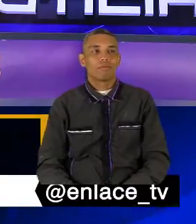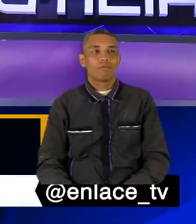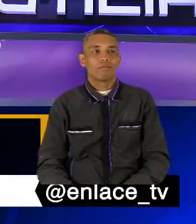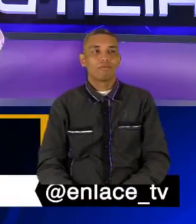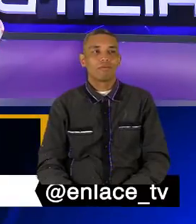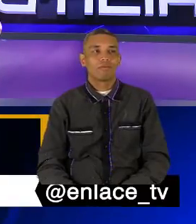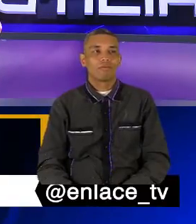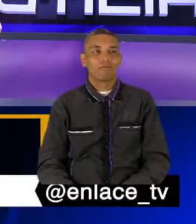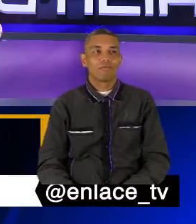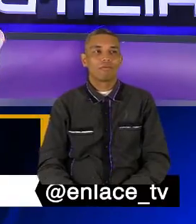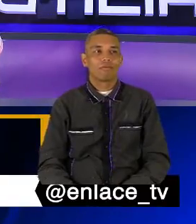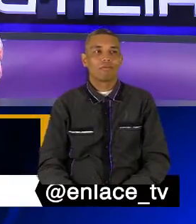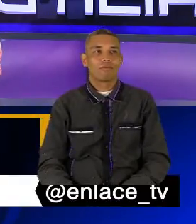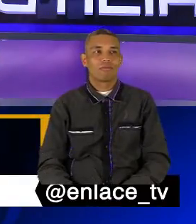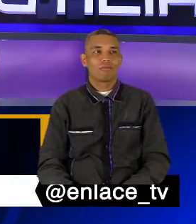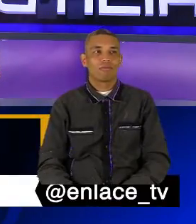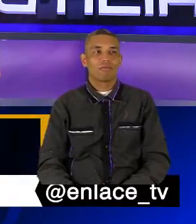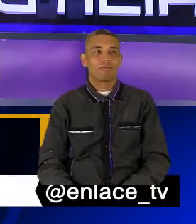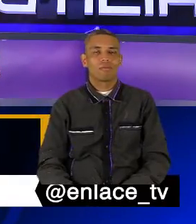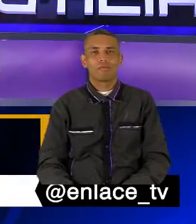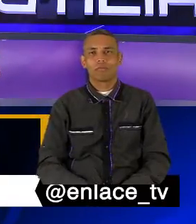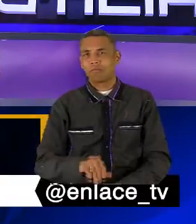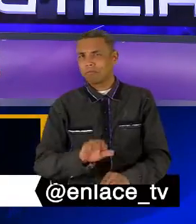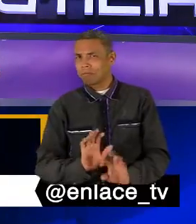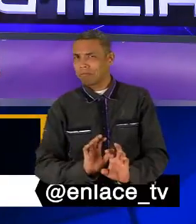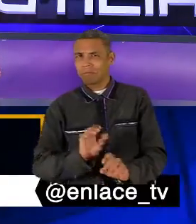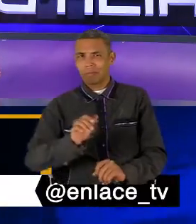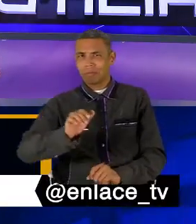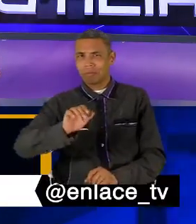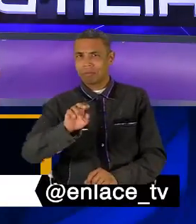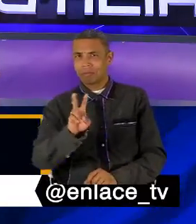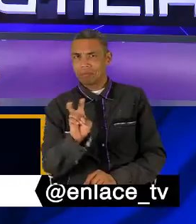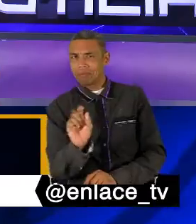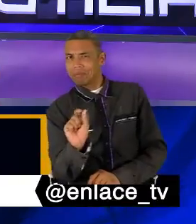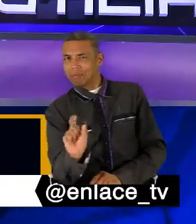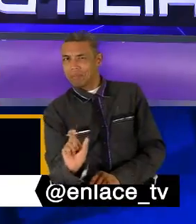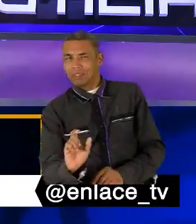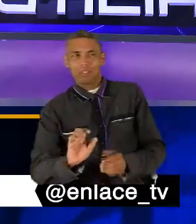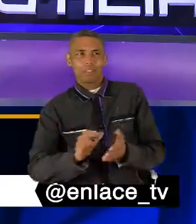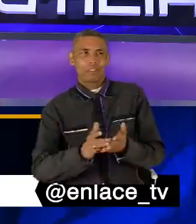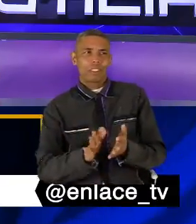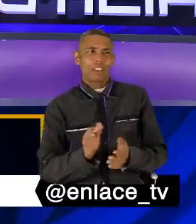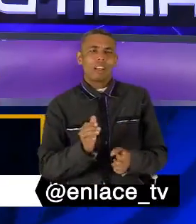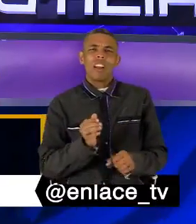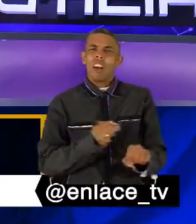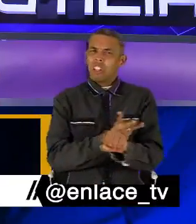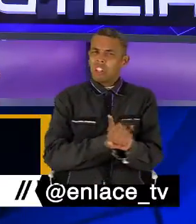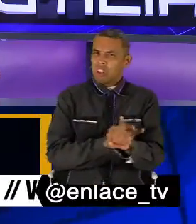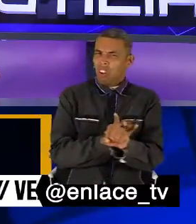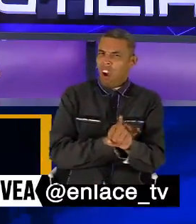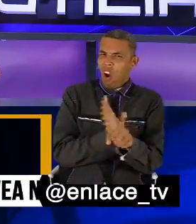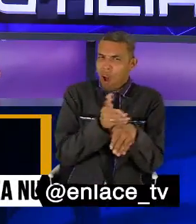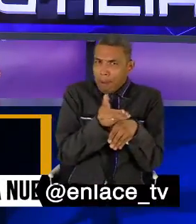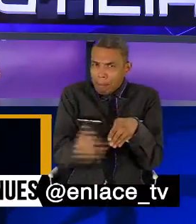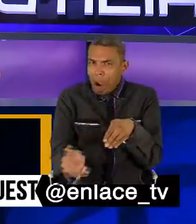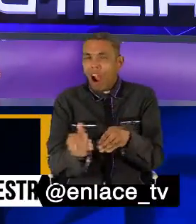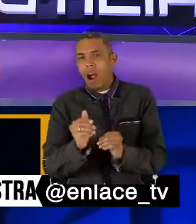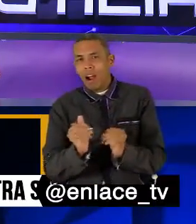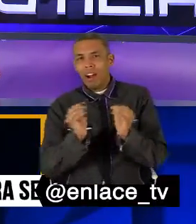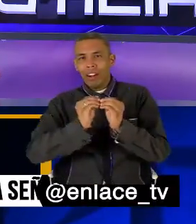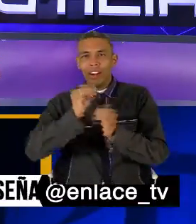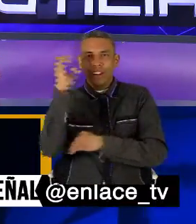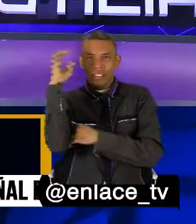Ya faltan, ¿qué? El partido es 7:30, a las 4, 3 horas y media, ¿no? Para este compromiso. Y por supuesto, en la sesión deportiva estaremos